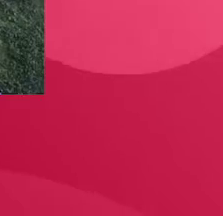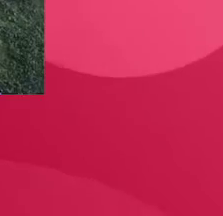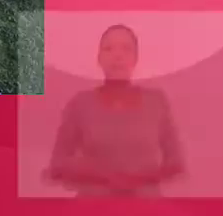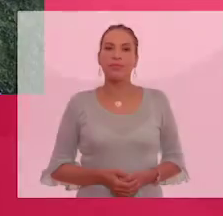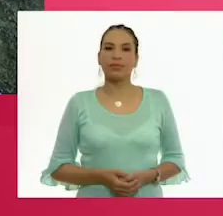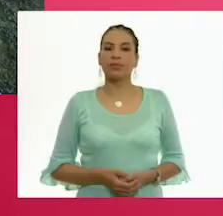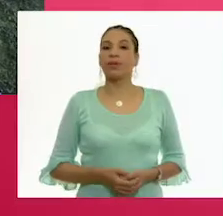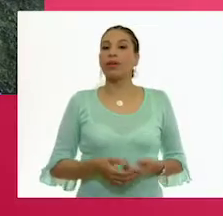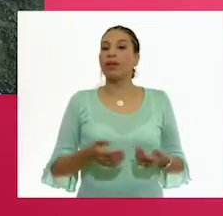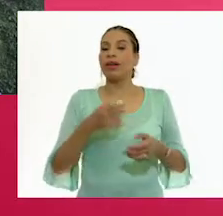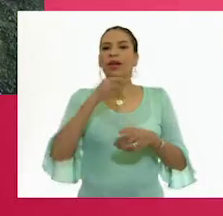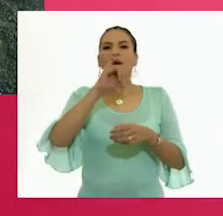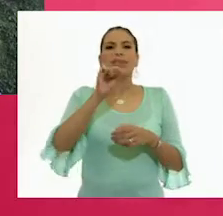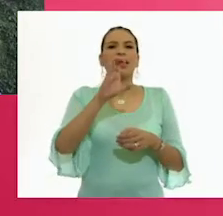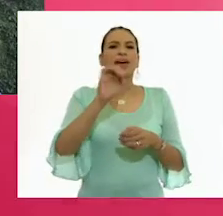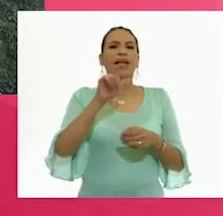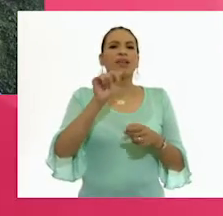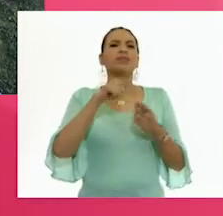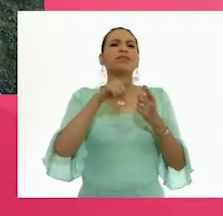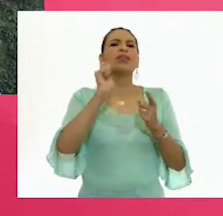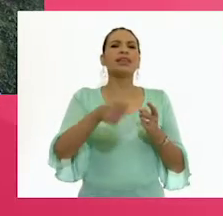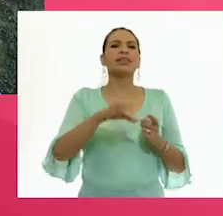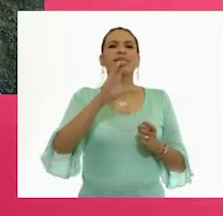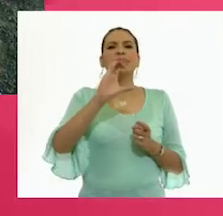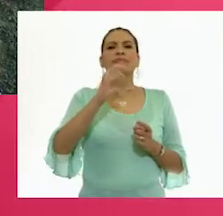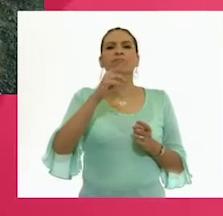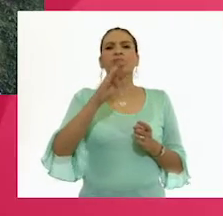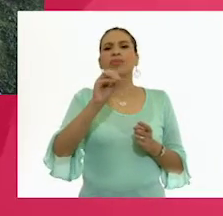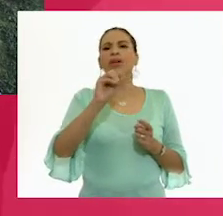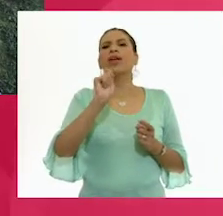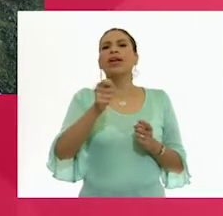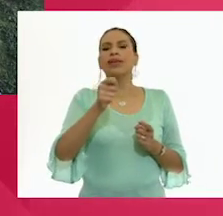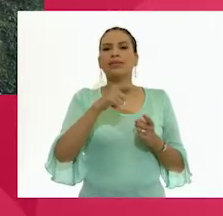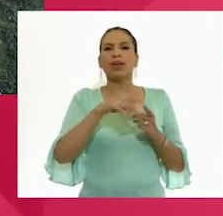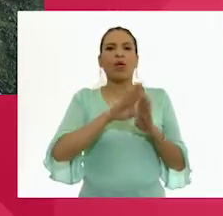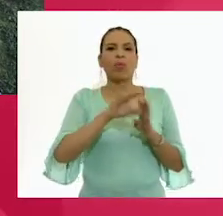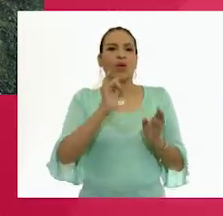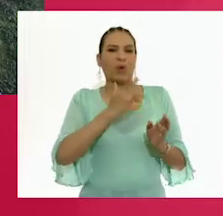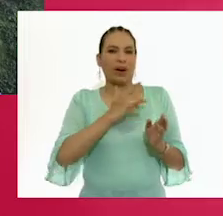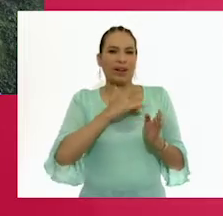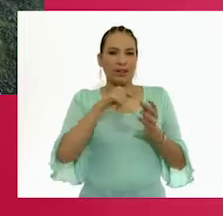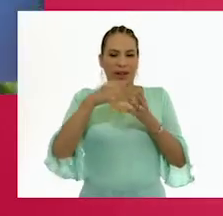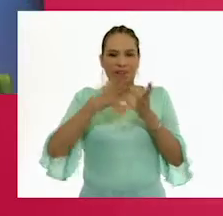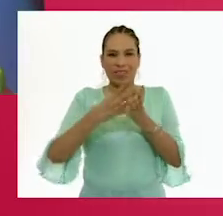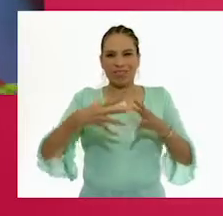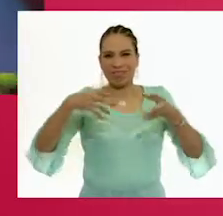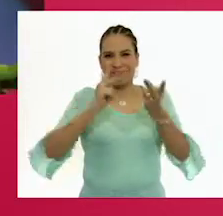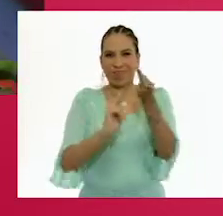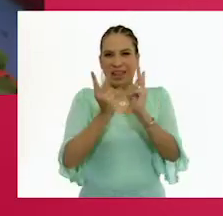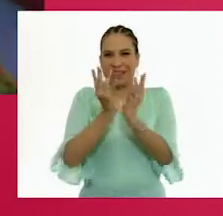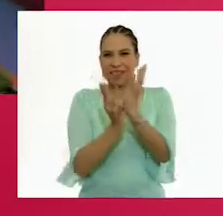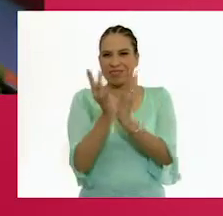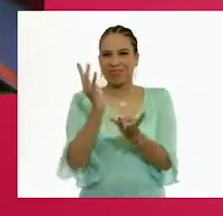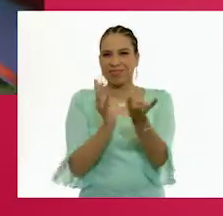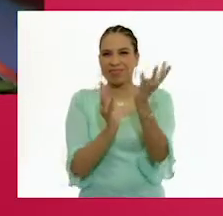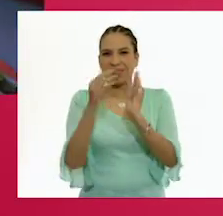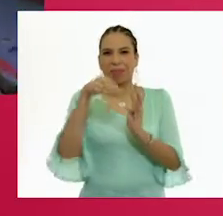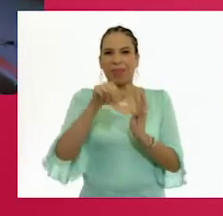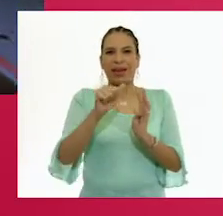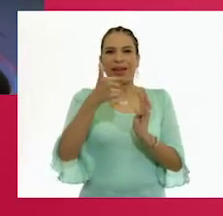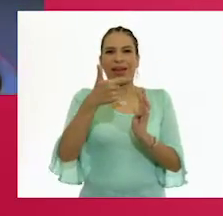José Carlos, primero dime qué es un shimbo. Shimbo quiere decir corazón de maguey en otomí. ¿Qué necesitamos para hacer un